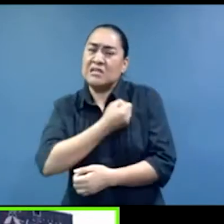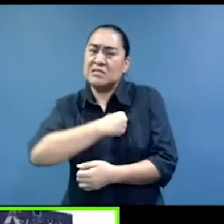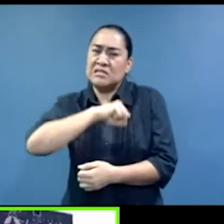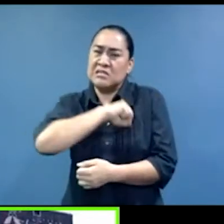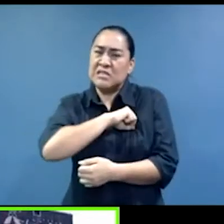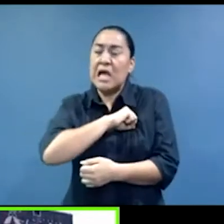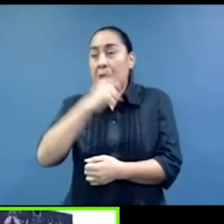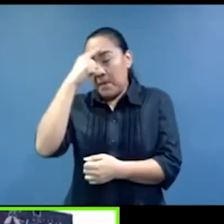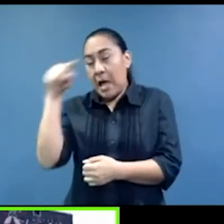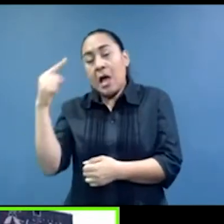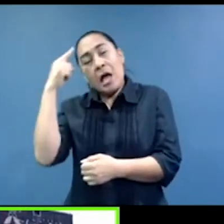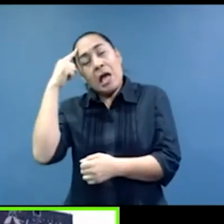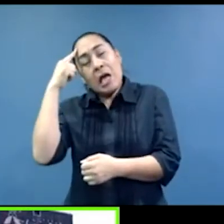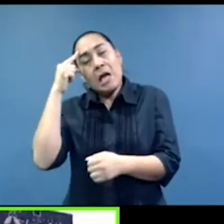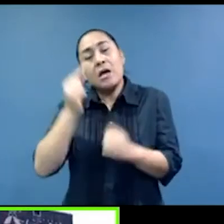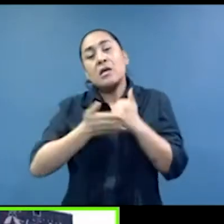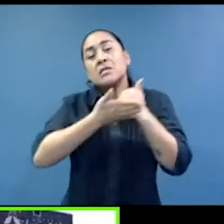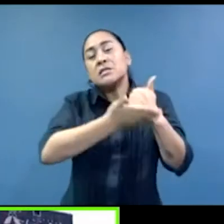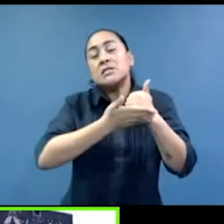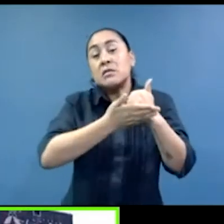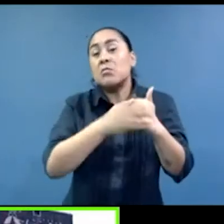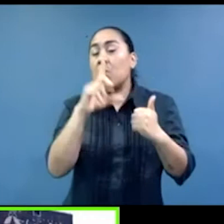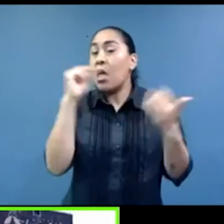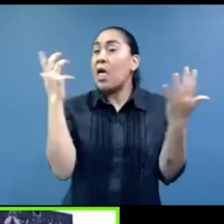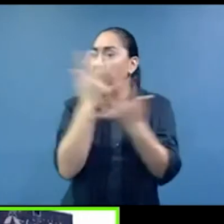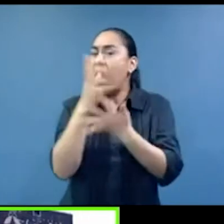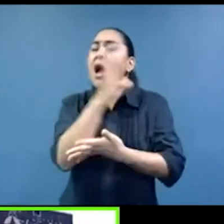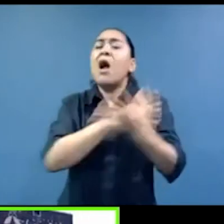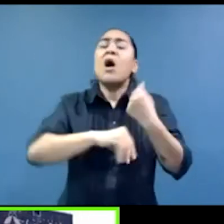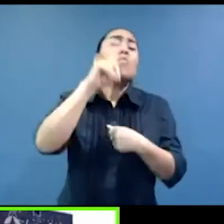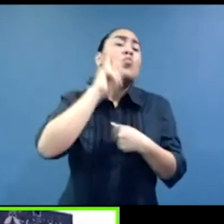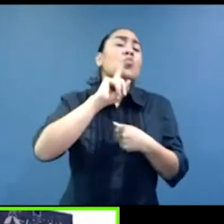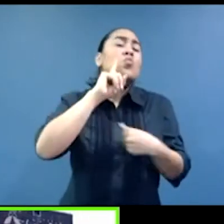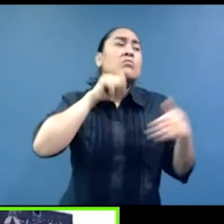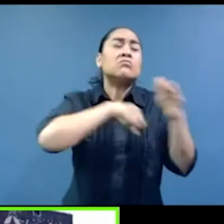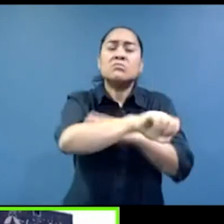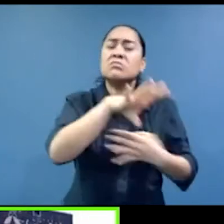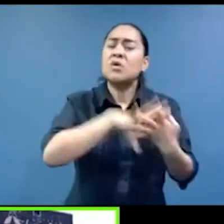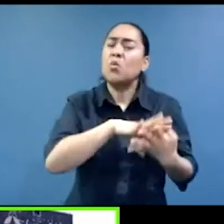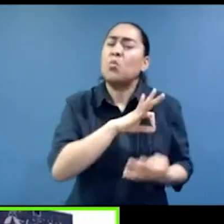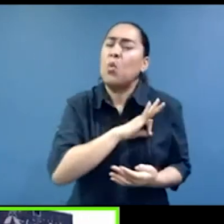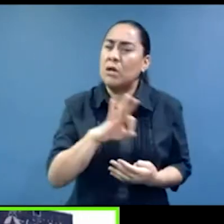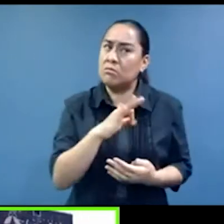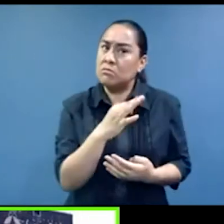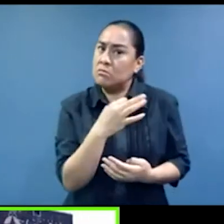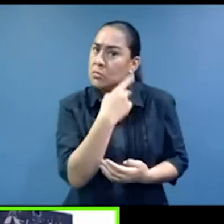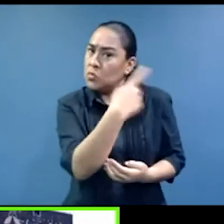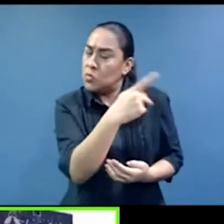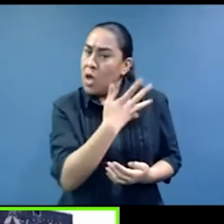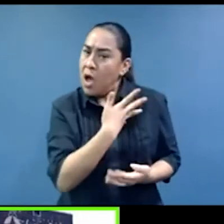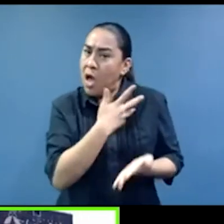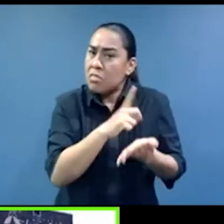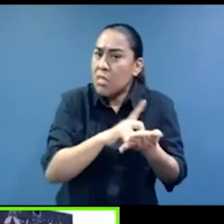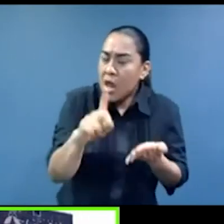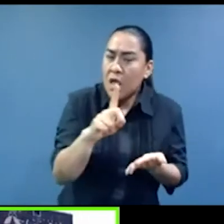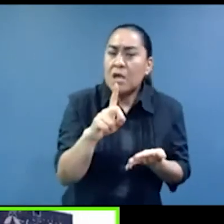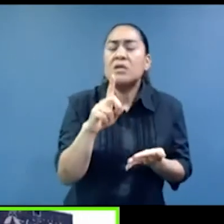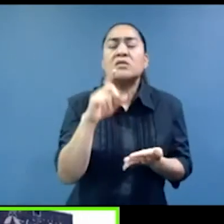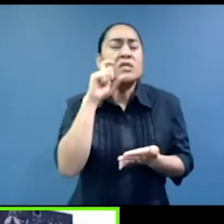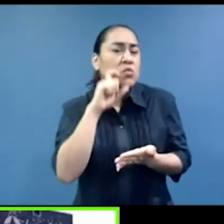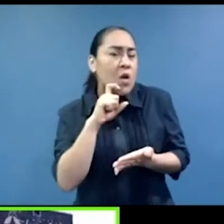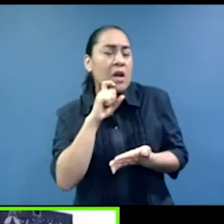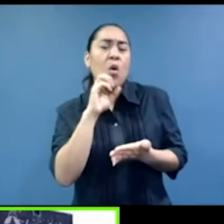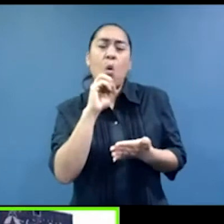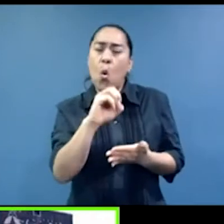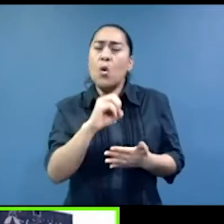tipo de prácticas, y sin embargo teníamos mujeres encarceladas por ejercer sus derechos sexuales y reproductivos.